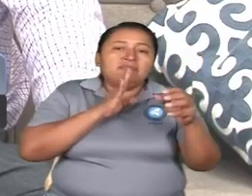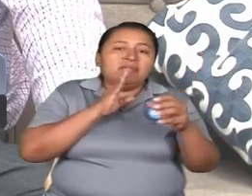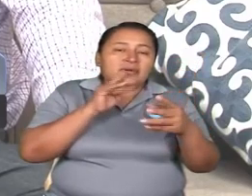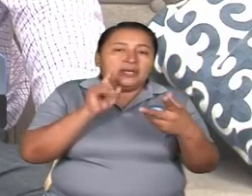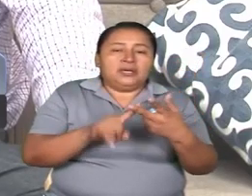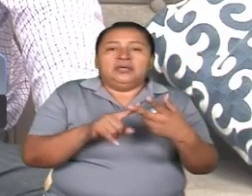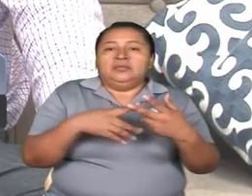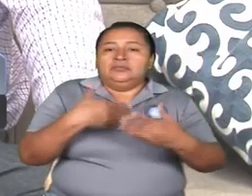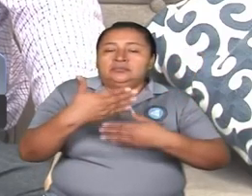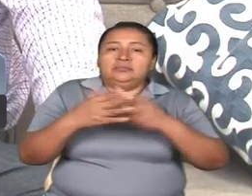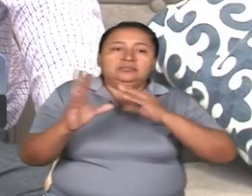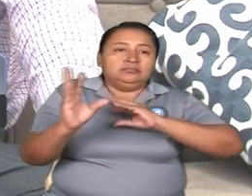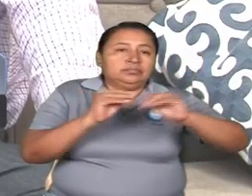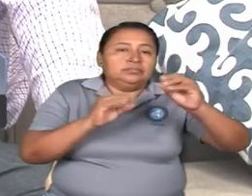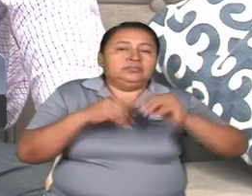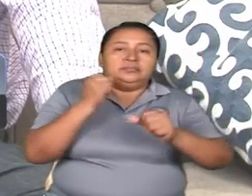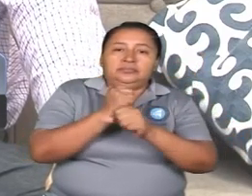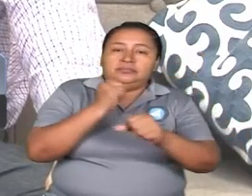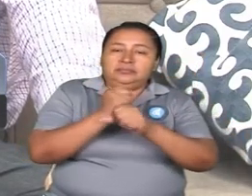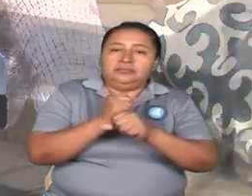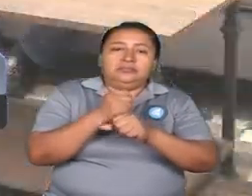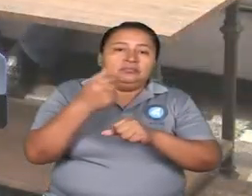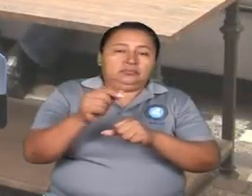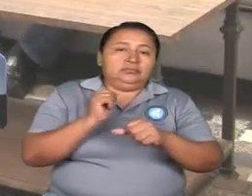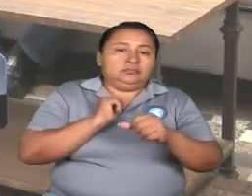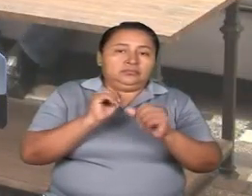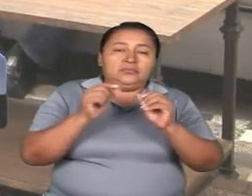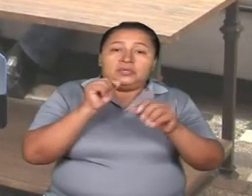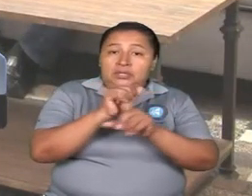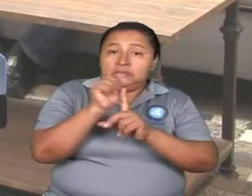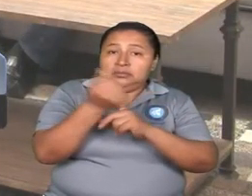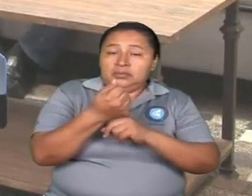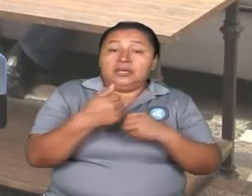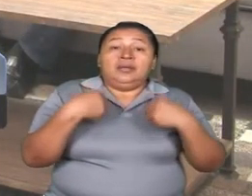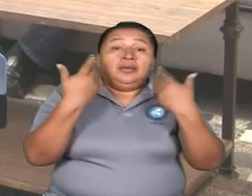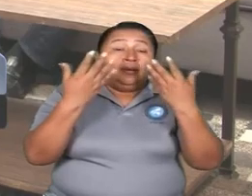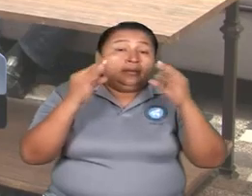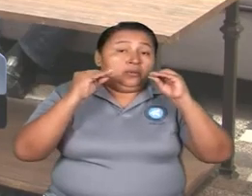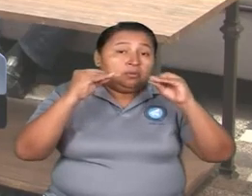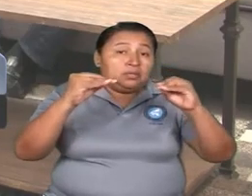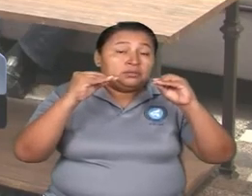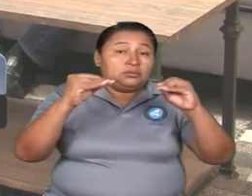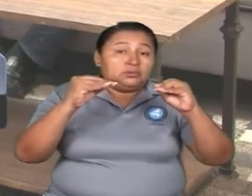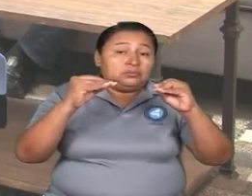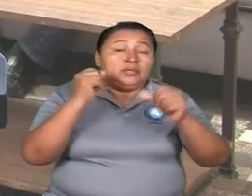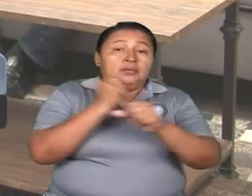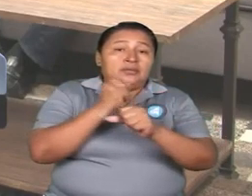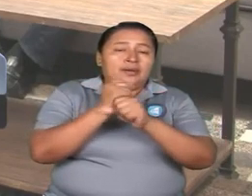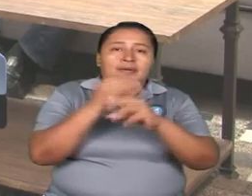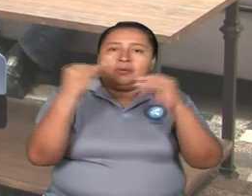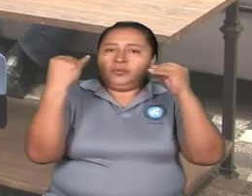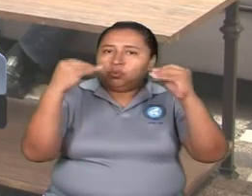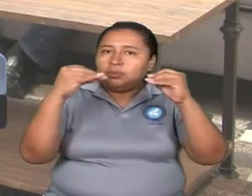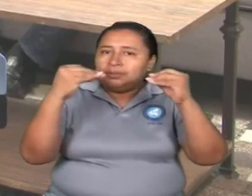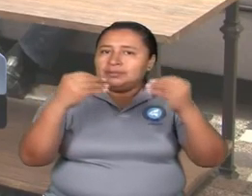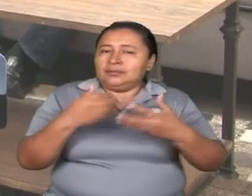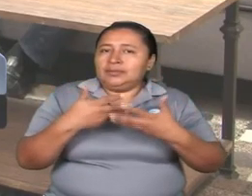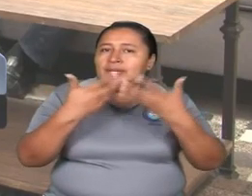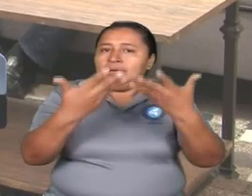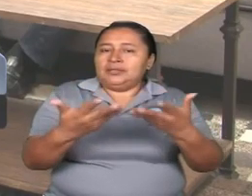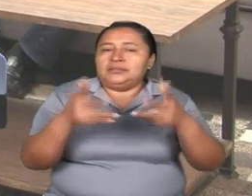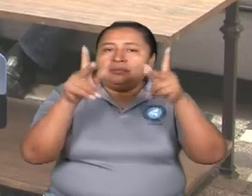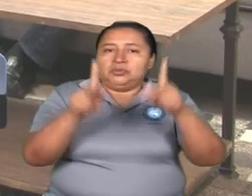estén en el debate del trabajo legislativo, en la educación, en el trabajo educativo, con